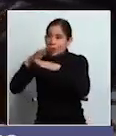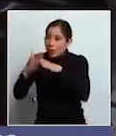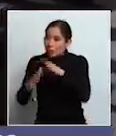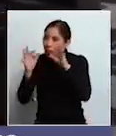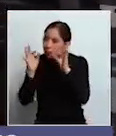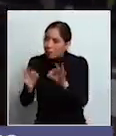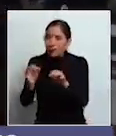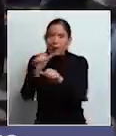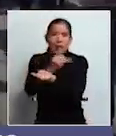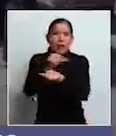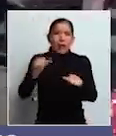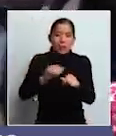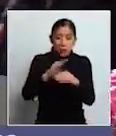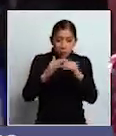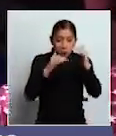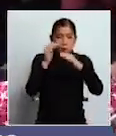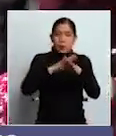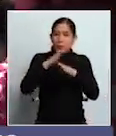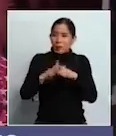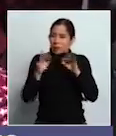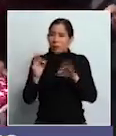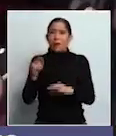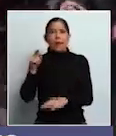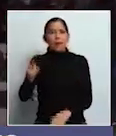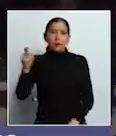que necesitamos, señorita.